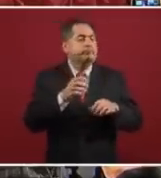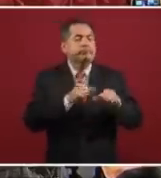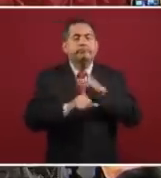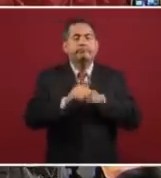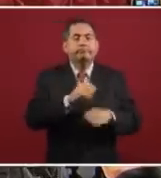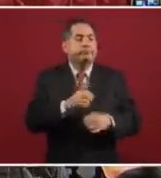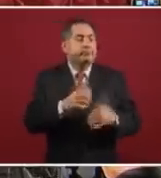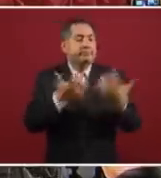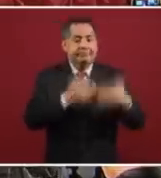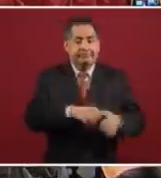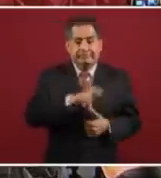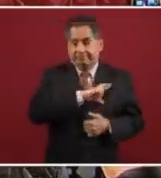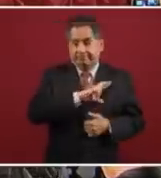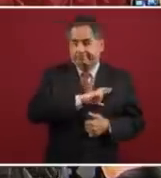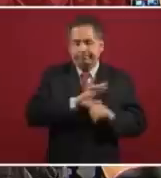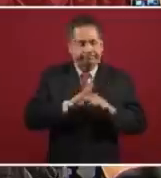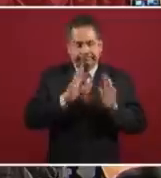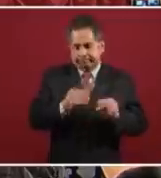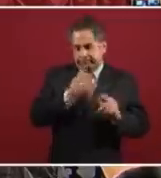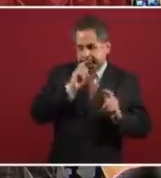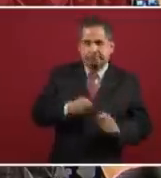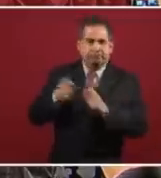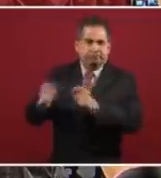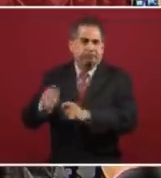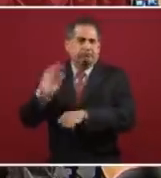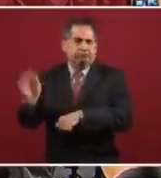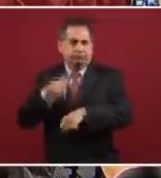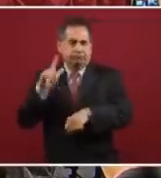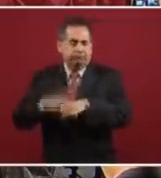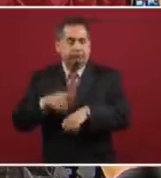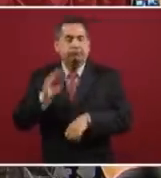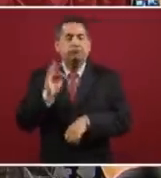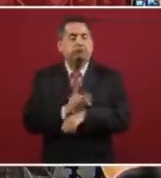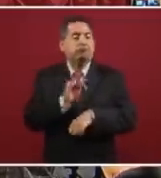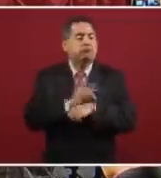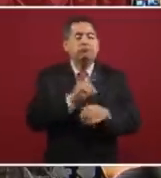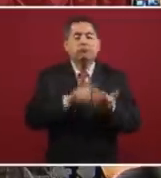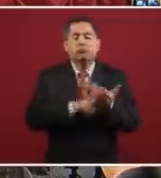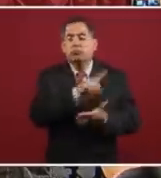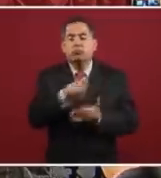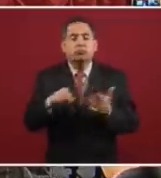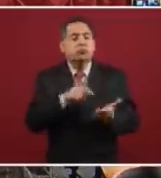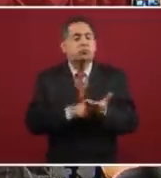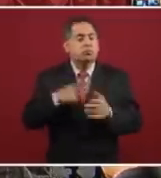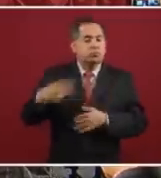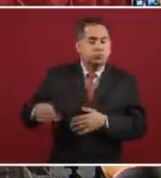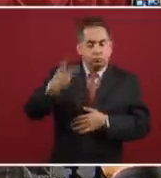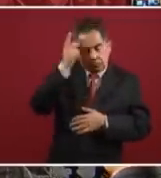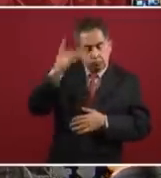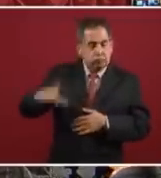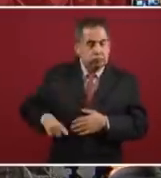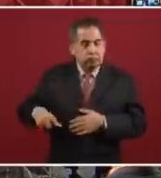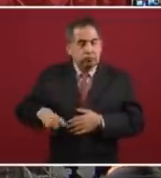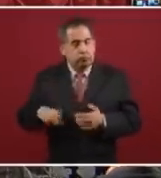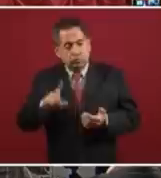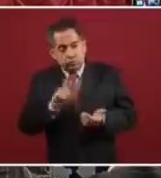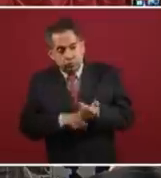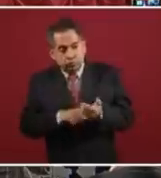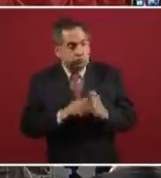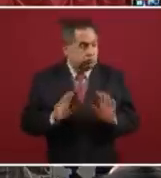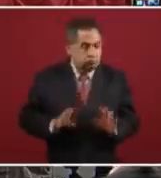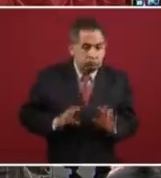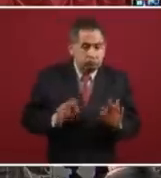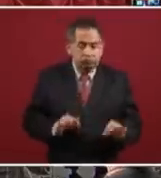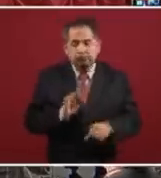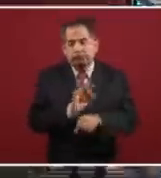de seguridad privada en la protección de instalaciones públicas que no garantizan condiciones